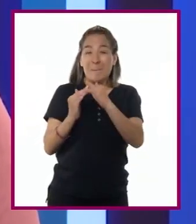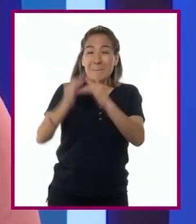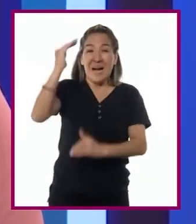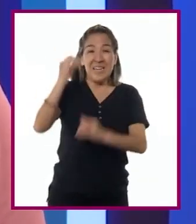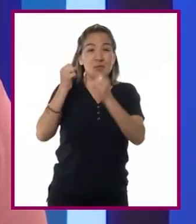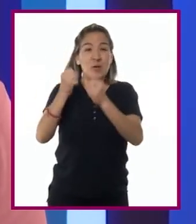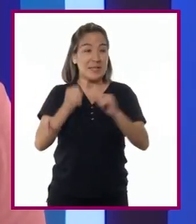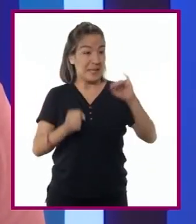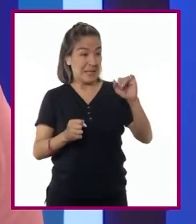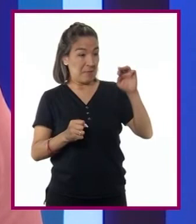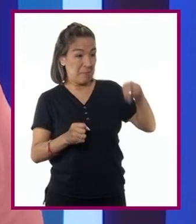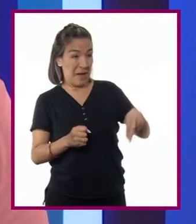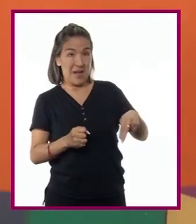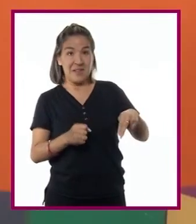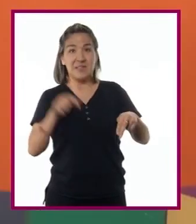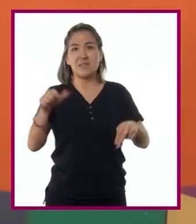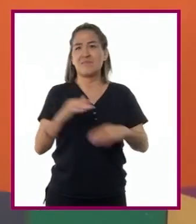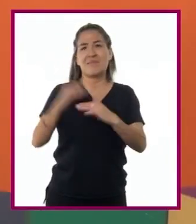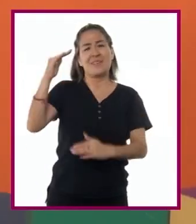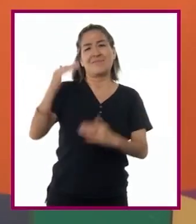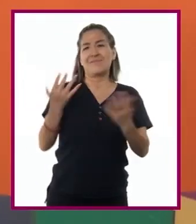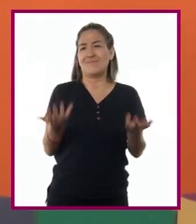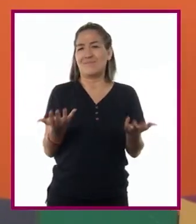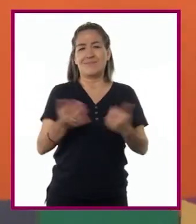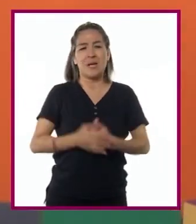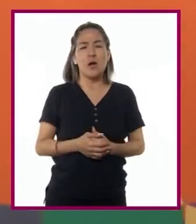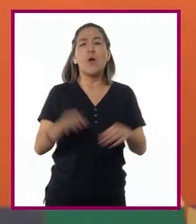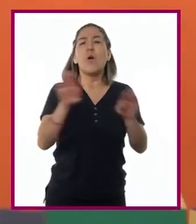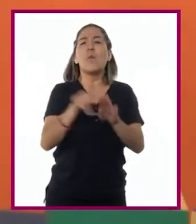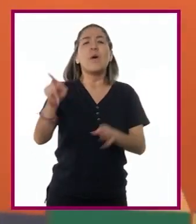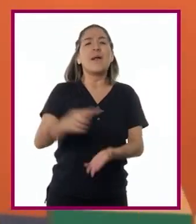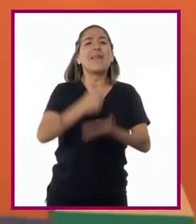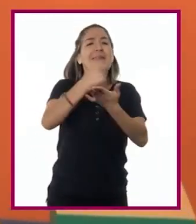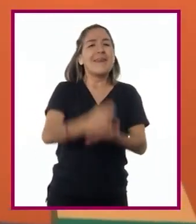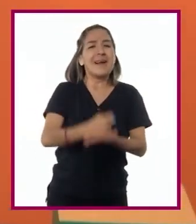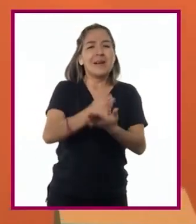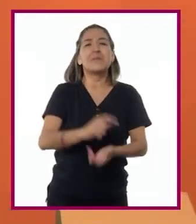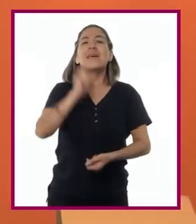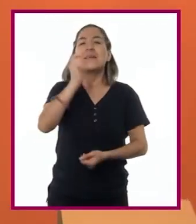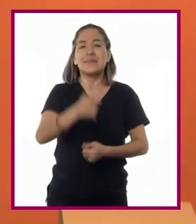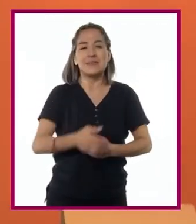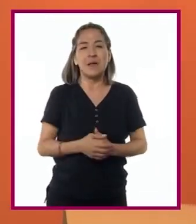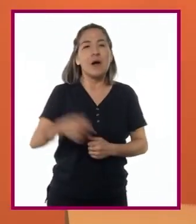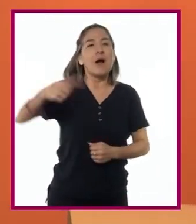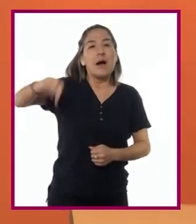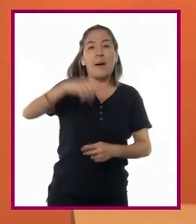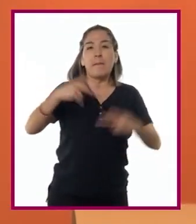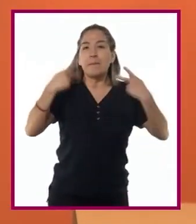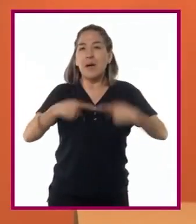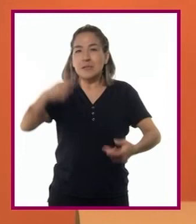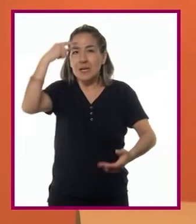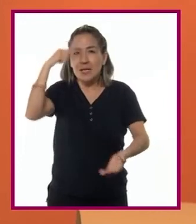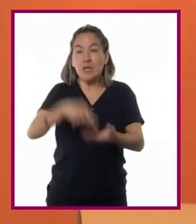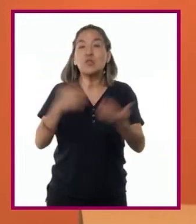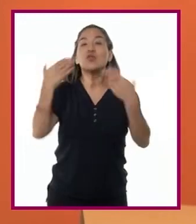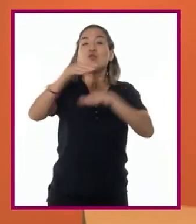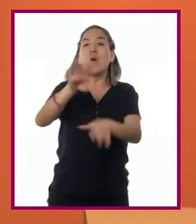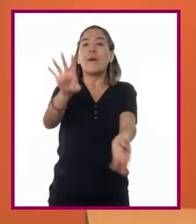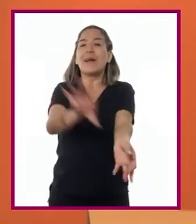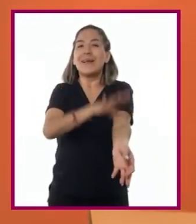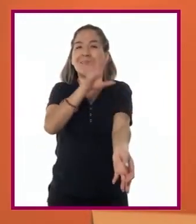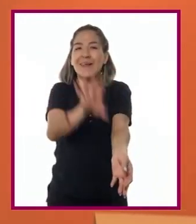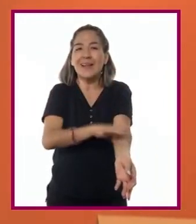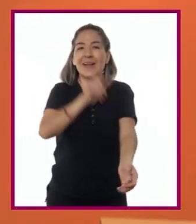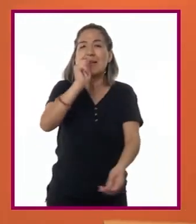imán más potente. Esta corriente terapéutica también se basa en creencias acerca de la energía, al